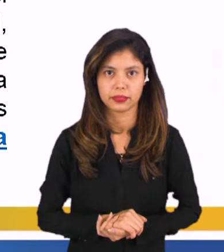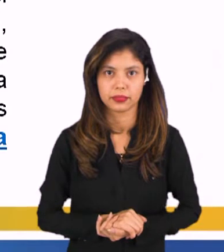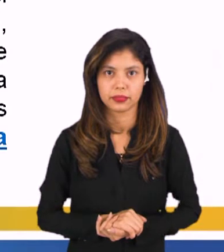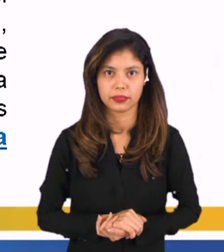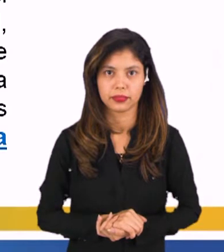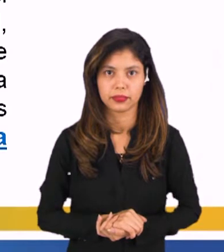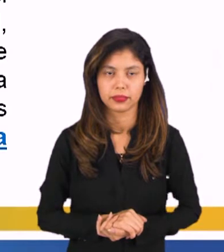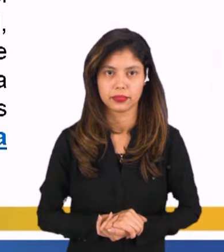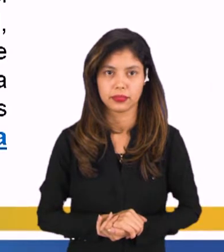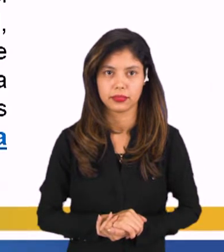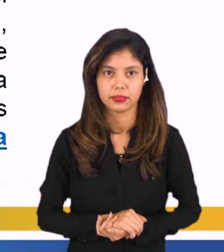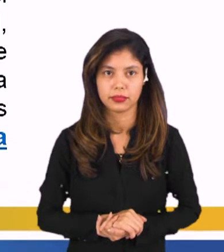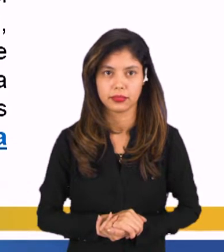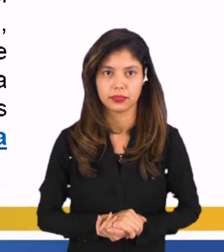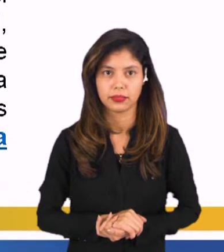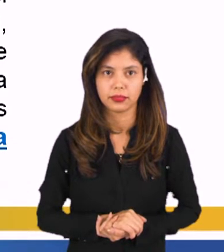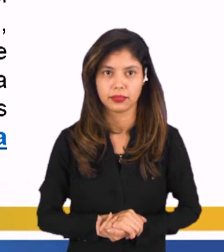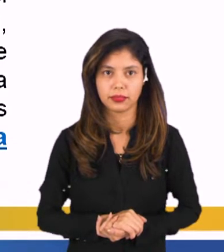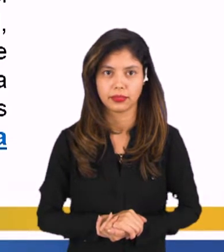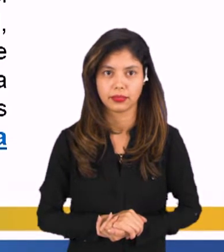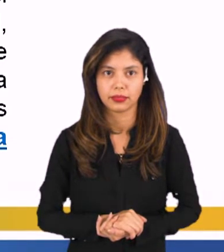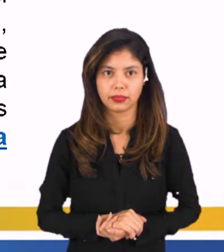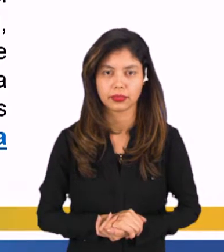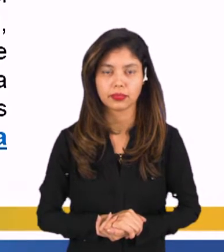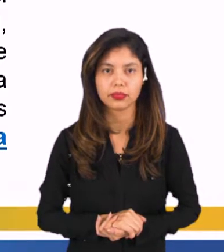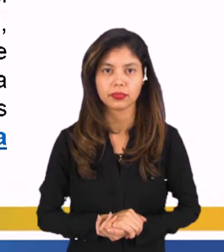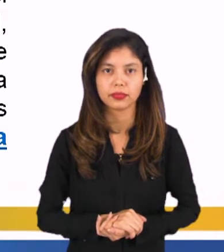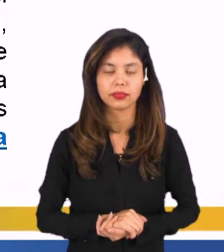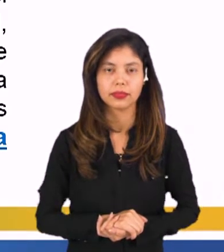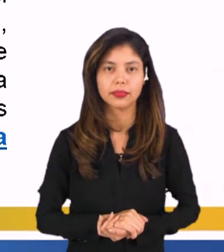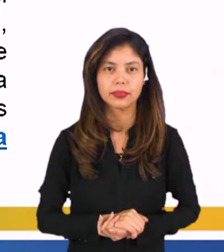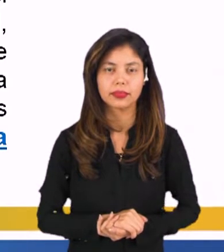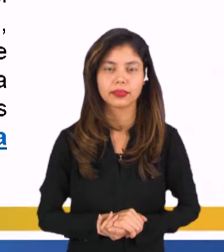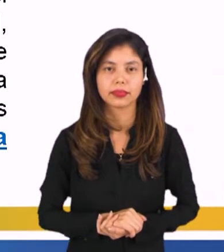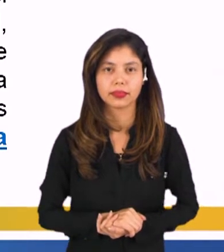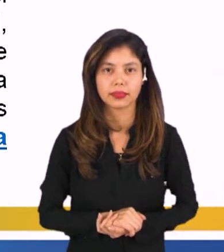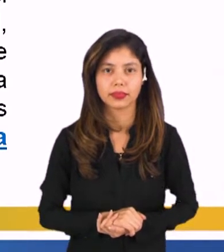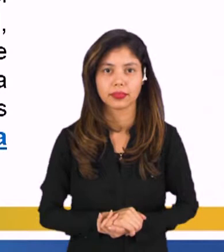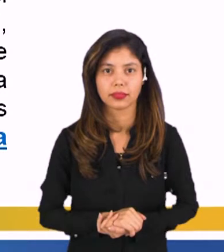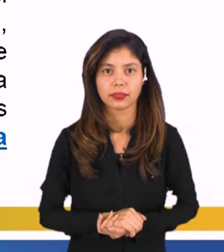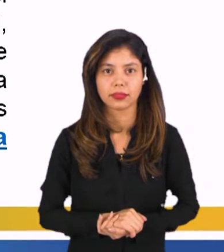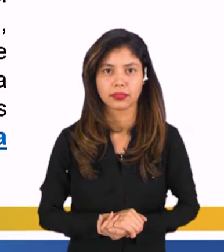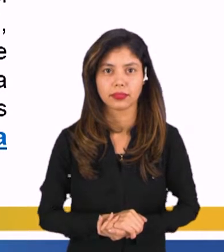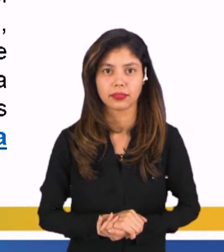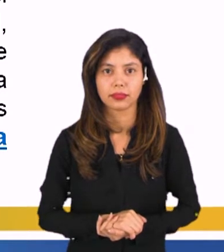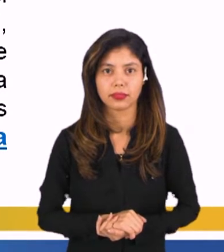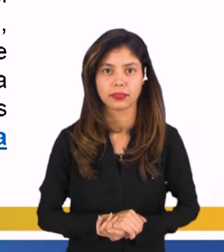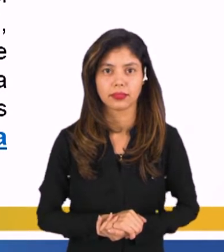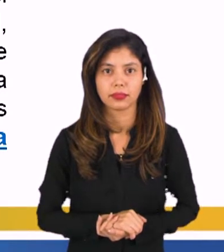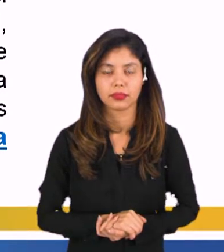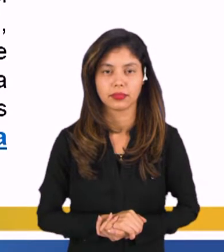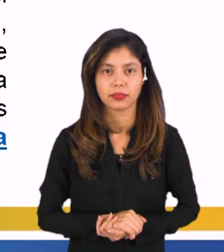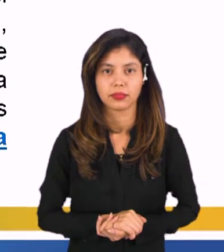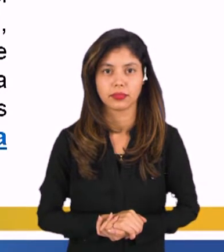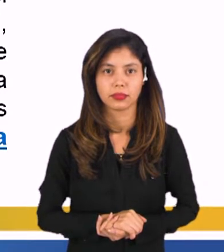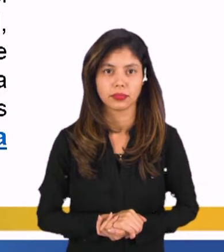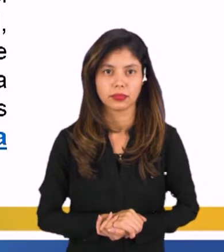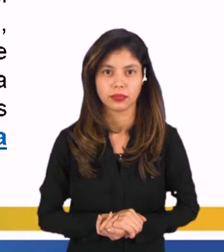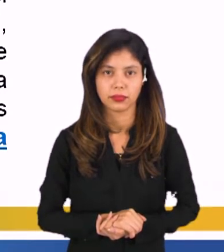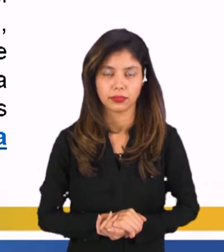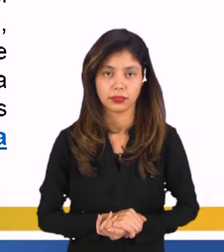desde su nacimiento hasta su muerte, considerando sus hechos logrados, fracasos,